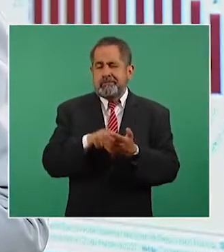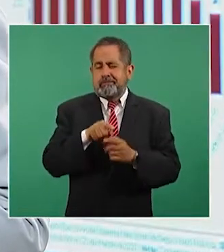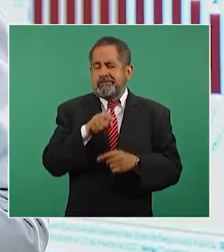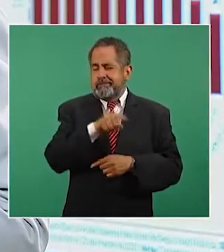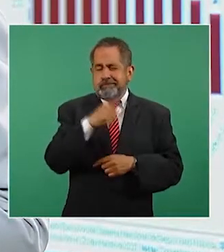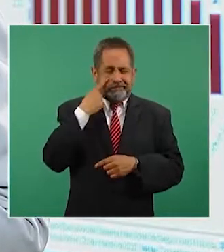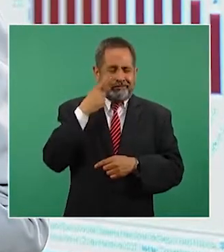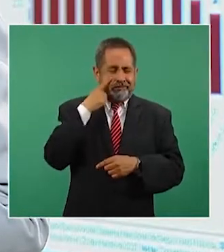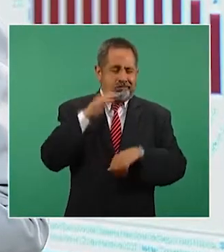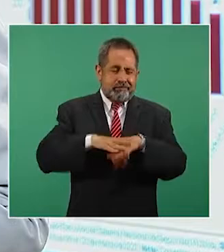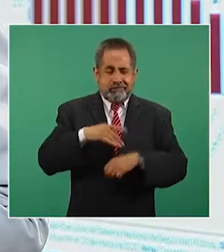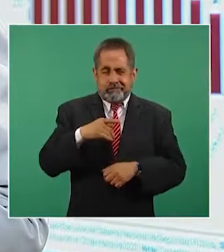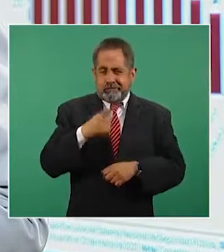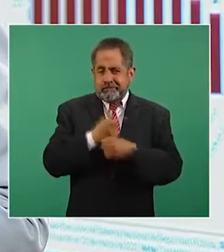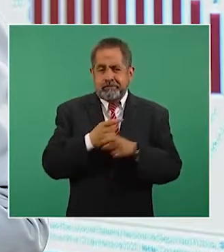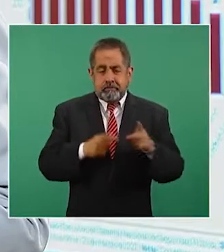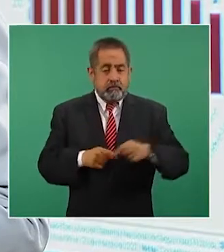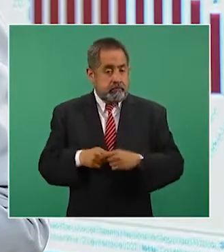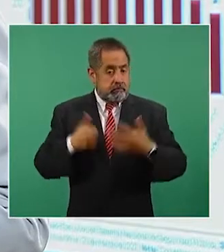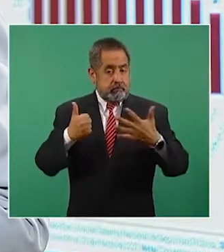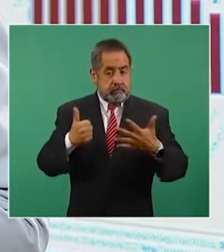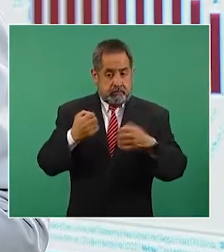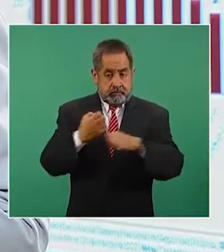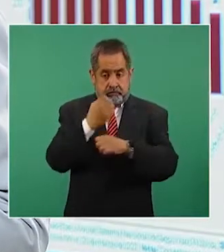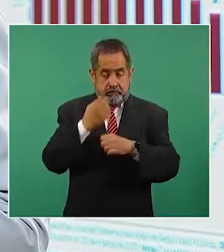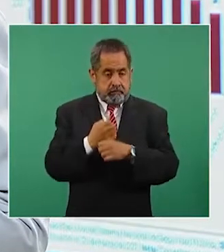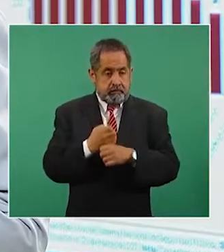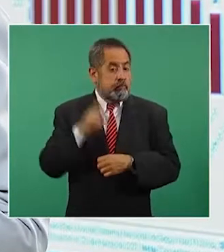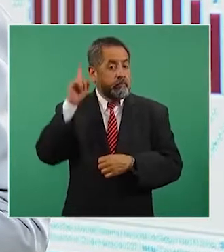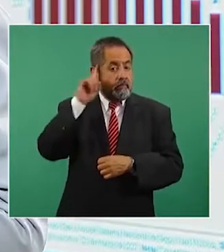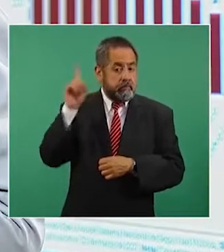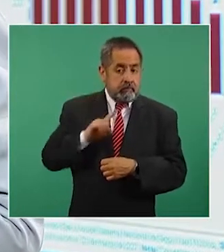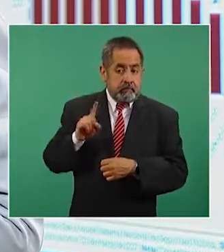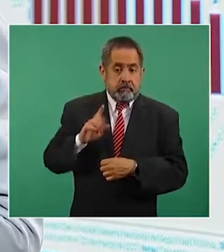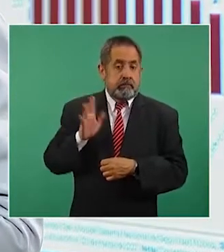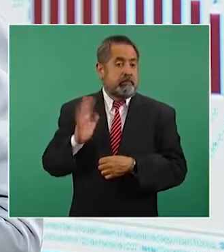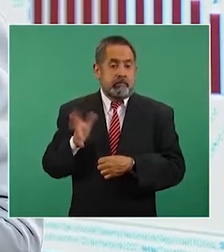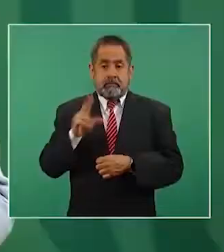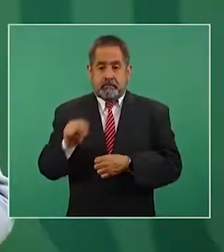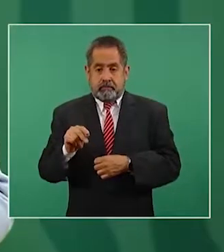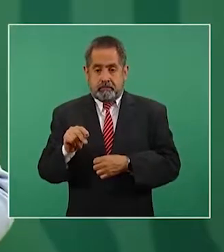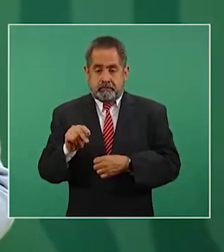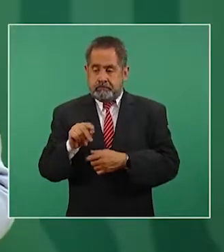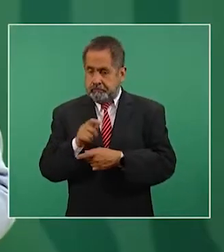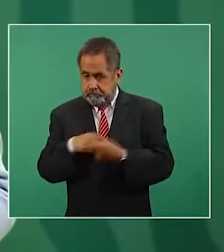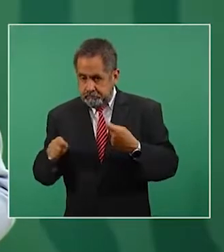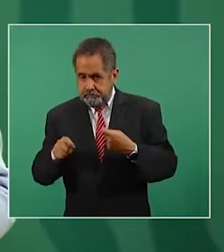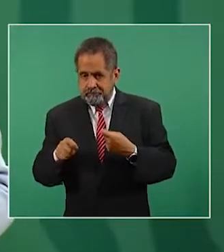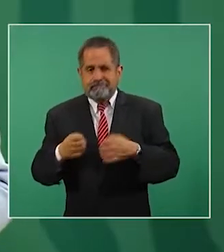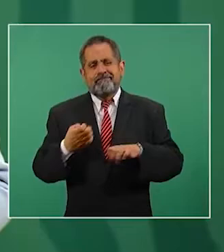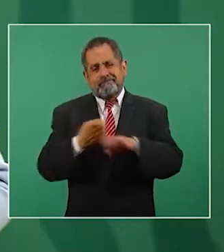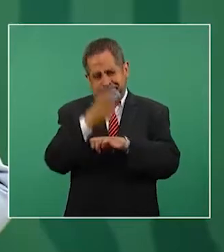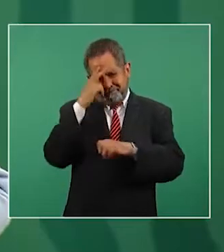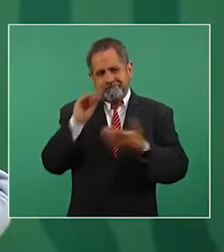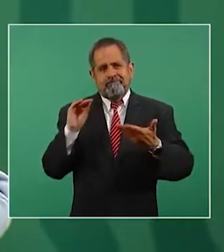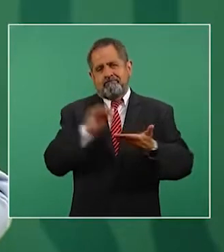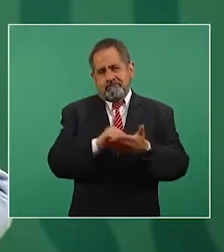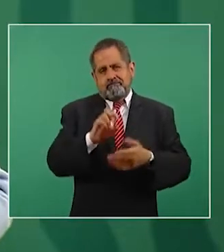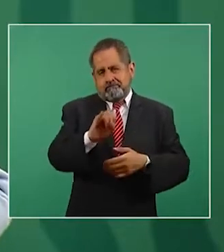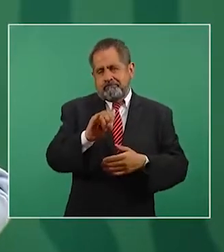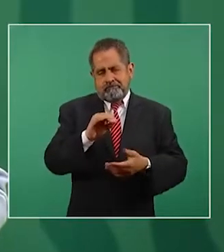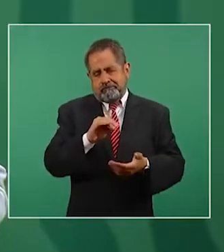decir que de estos seis estados salió Zacatecas y entró el Estado de México. La estrategia de